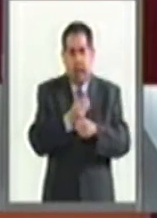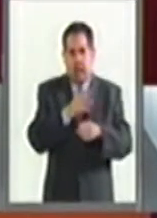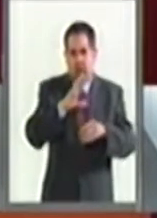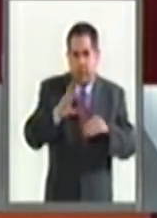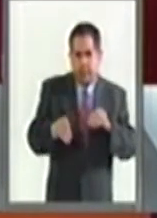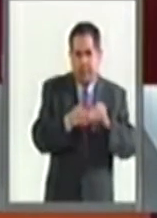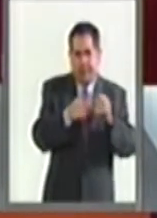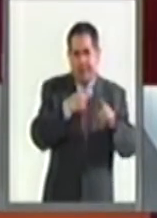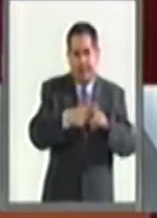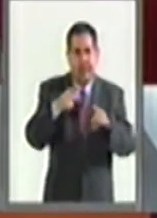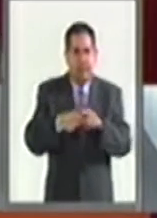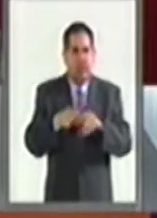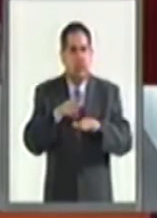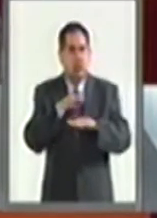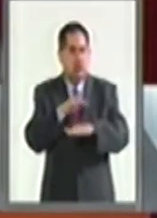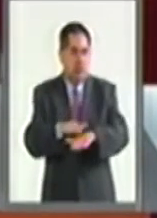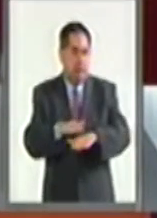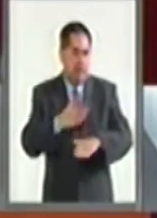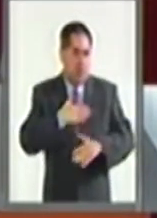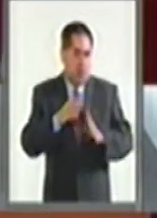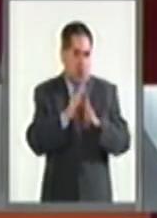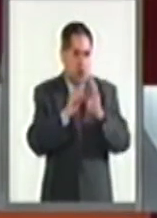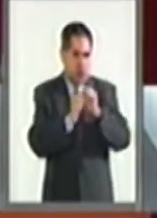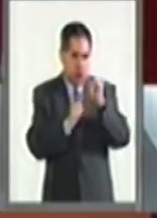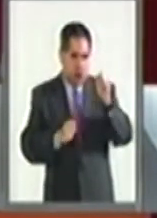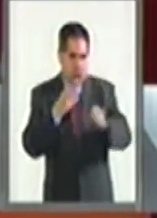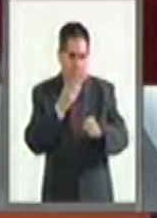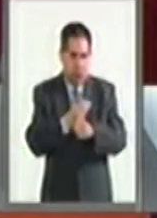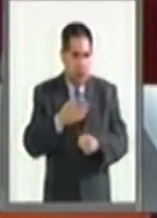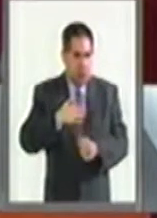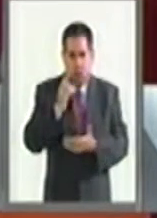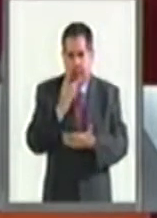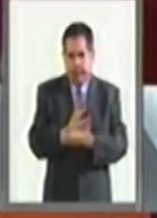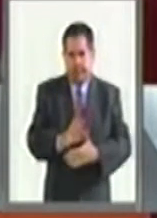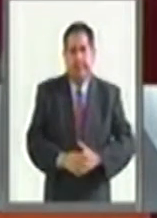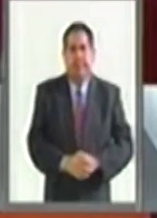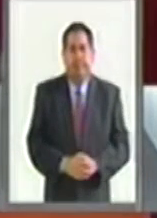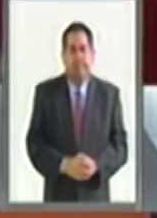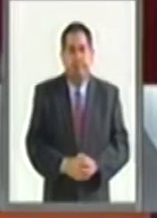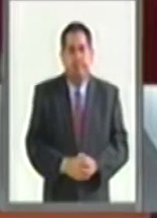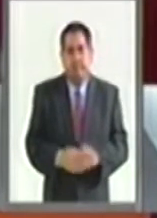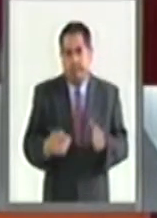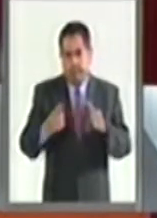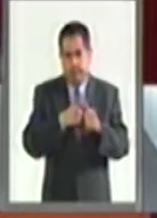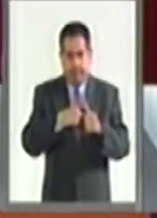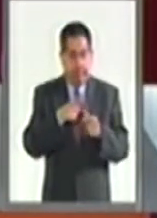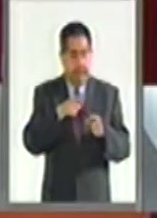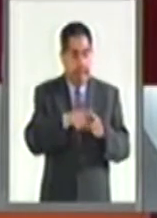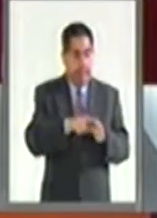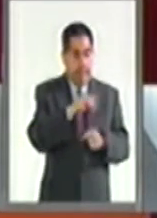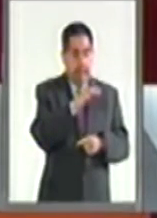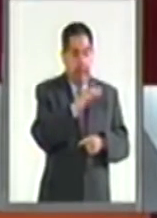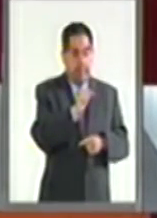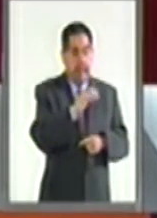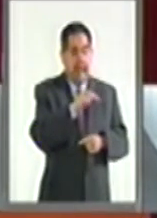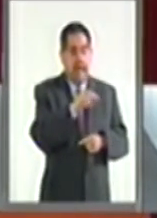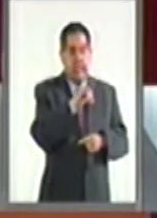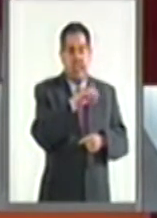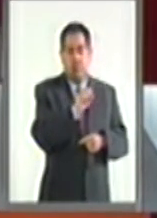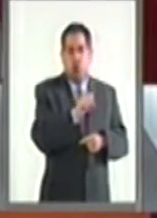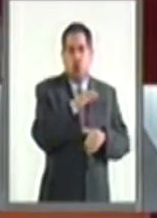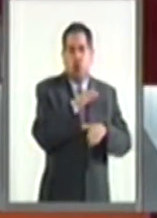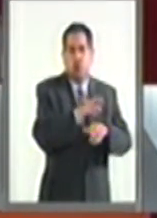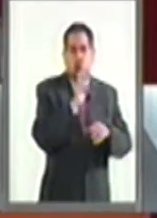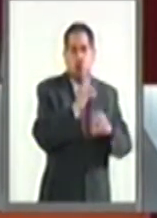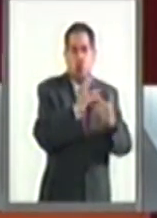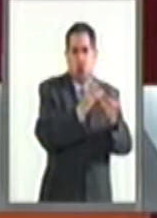diversas disposiciones de nuestra Constitución. Empezaré por el dictamen de mecanismos alternativos de